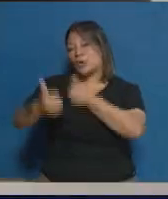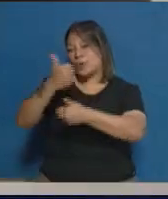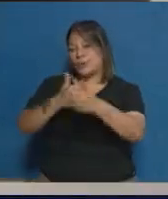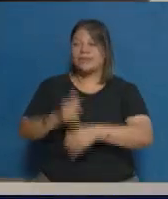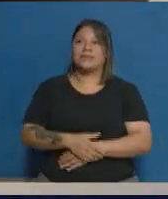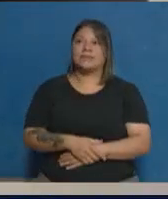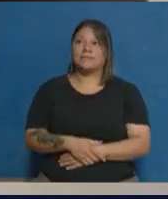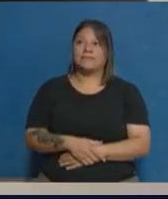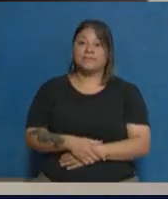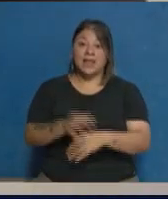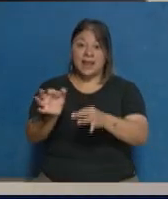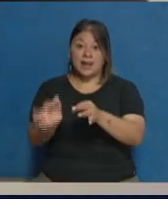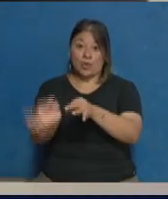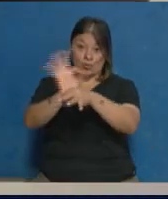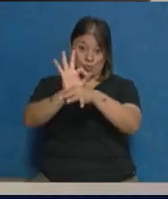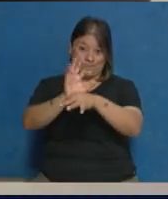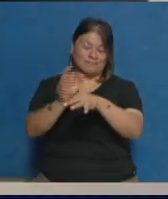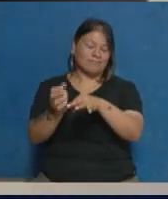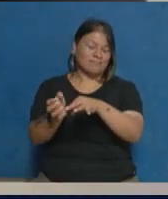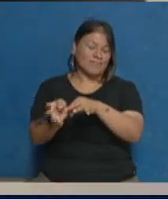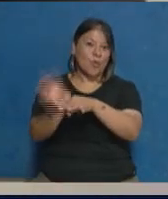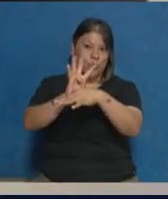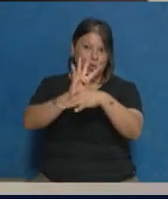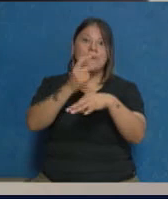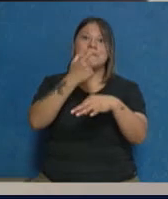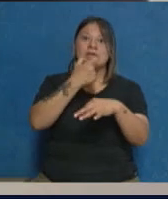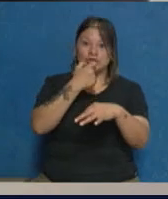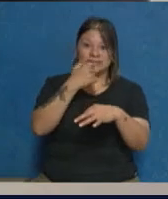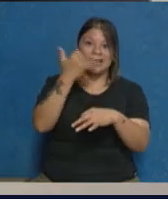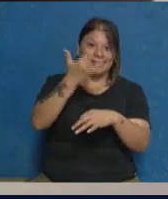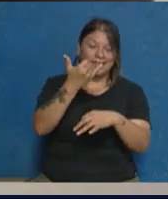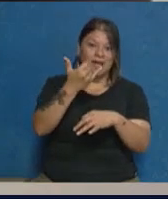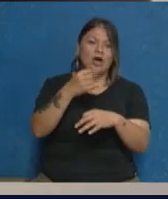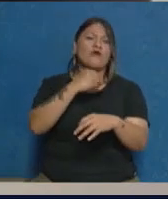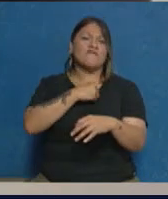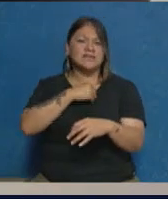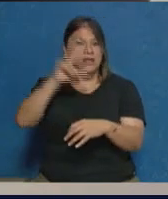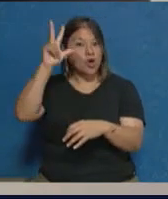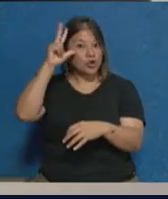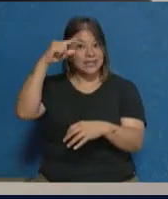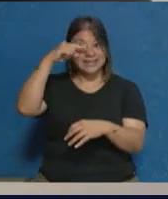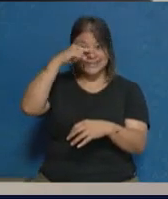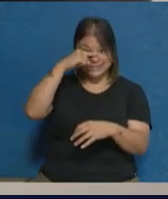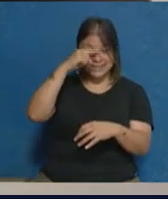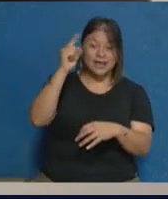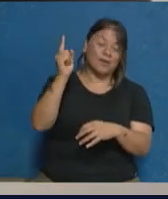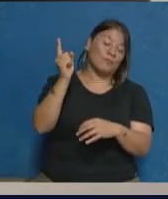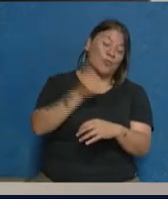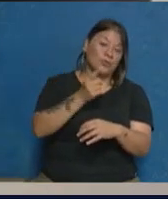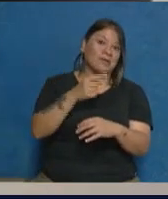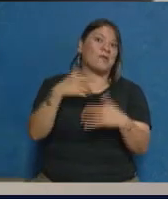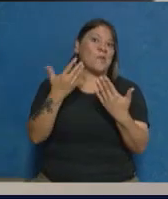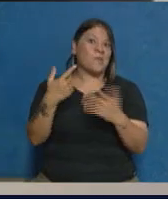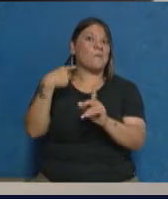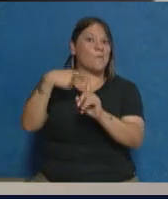región Cuyo, donde se encuentra Mendoza, tiene una confianza de 87 puntos y está por encima del promedio nacional, lo cual es sumamente